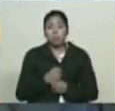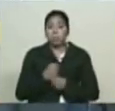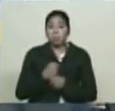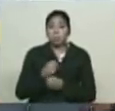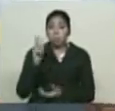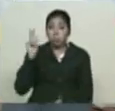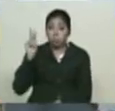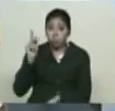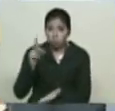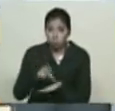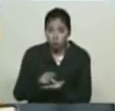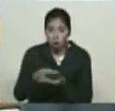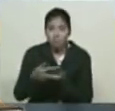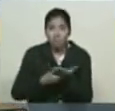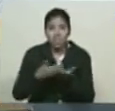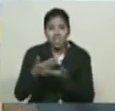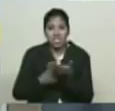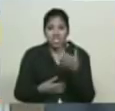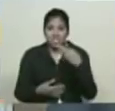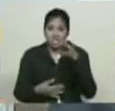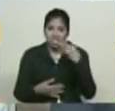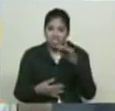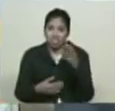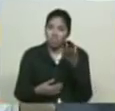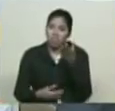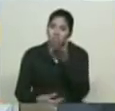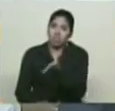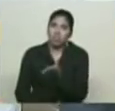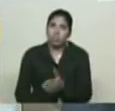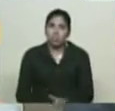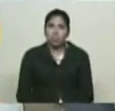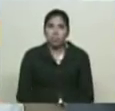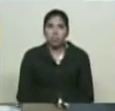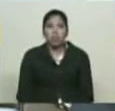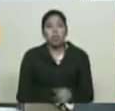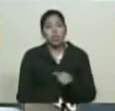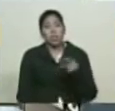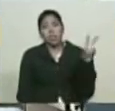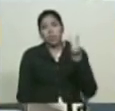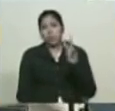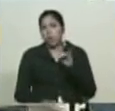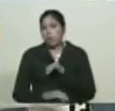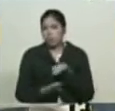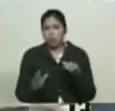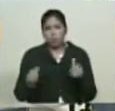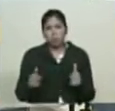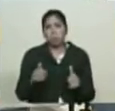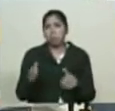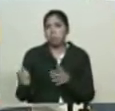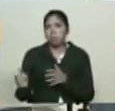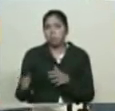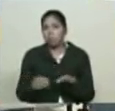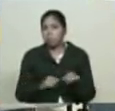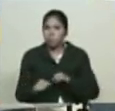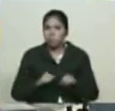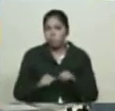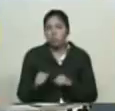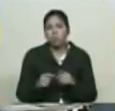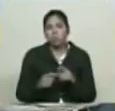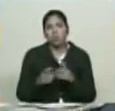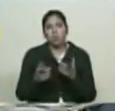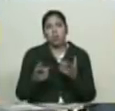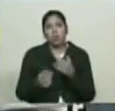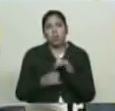de los recaudos de las candidaturas presidenciales. Venezuela está ya en dinámica electoral, y saludo la presentación de